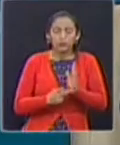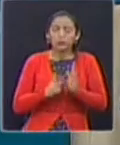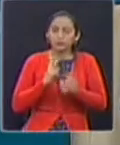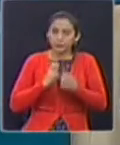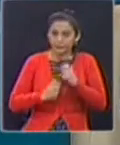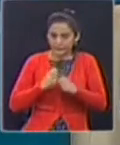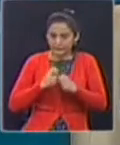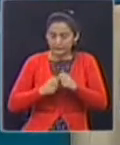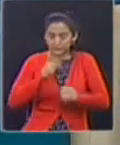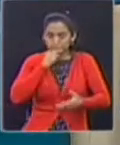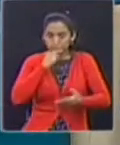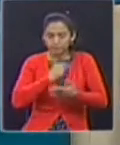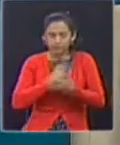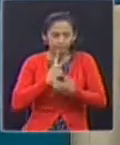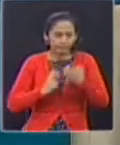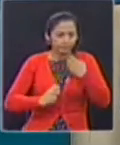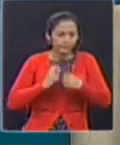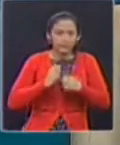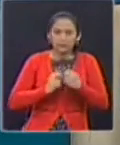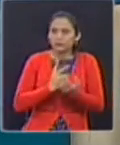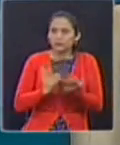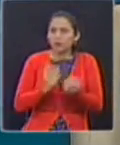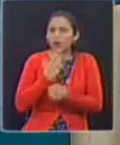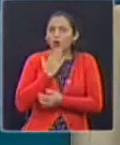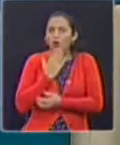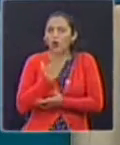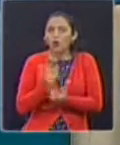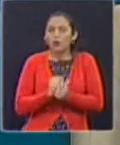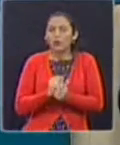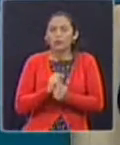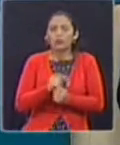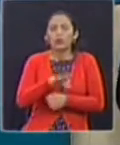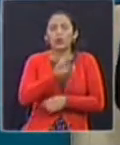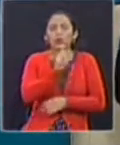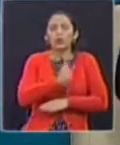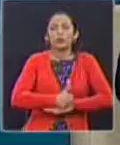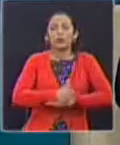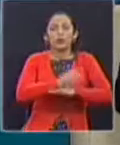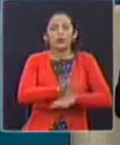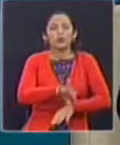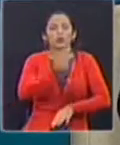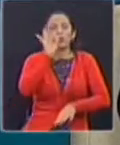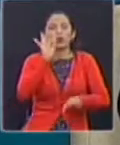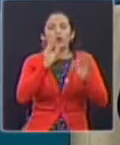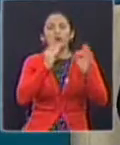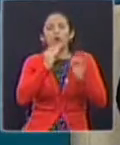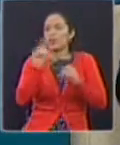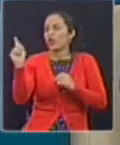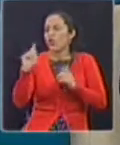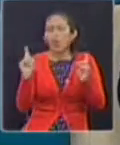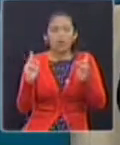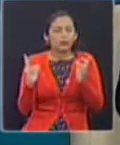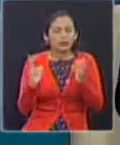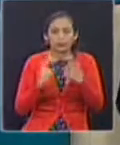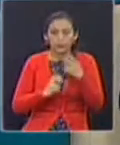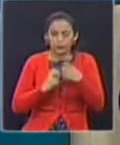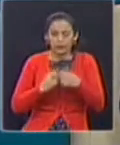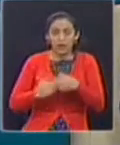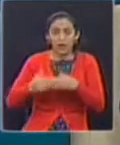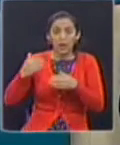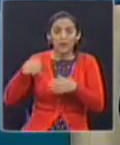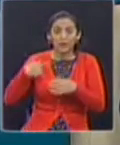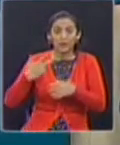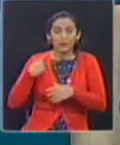algún problema en cuanto a las formas de elección, pero las formas de elección anteriores, en las que yo gané, por